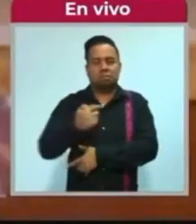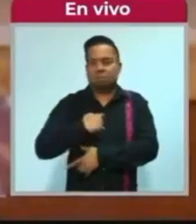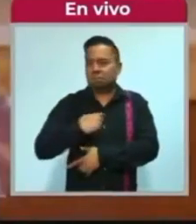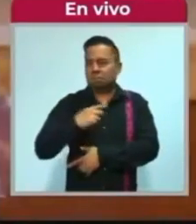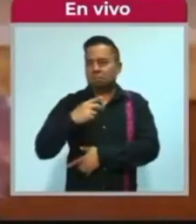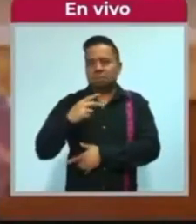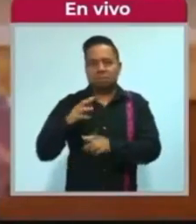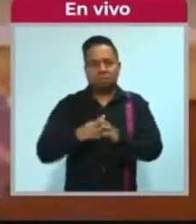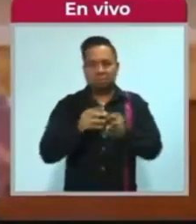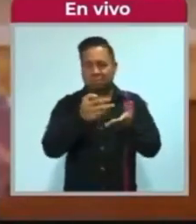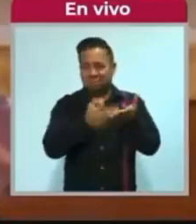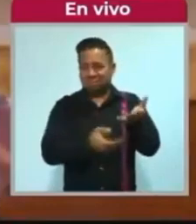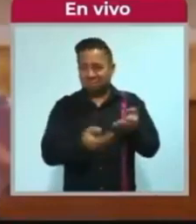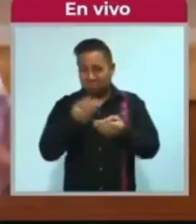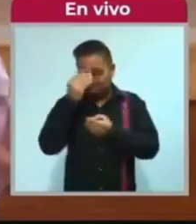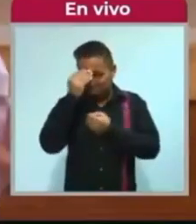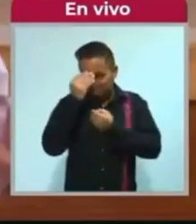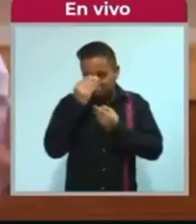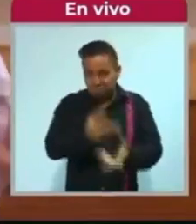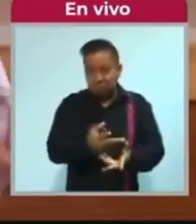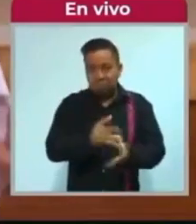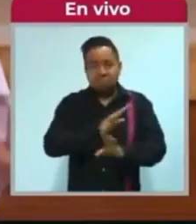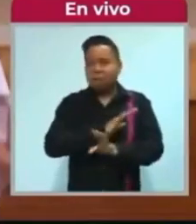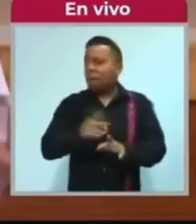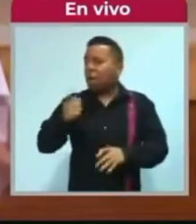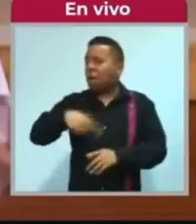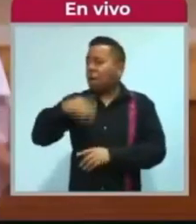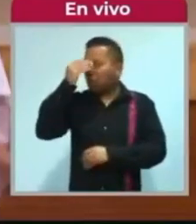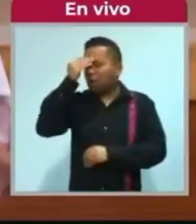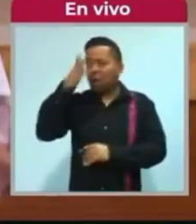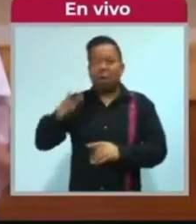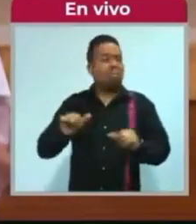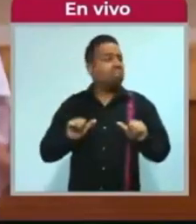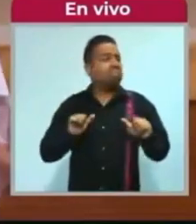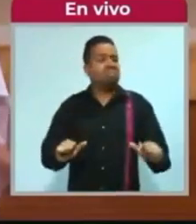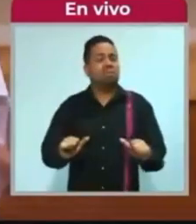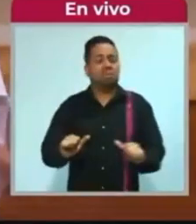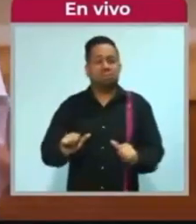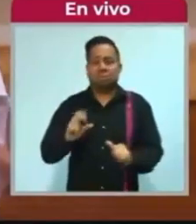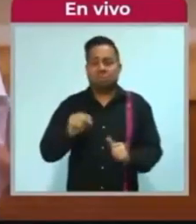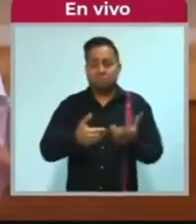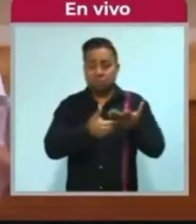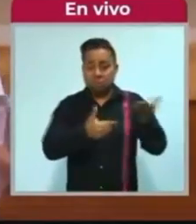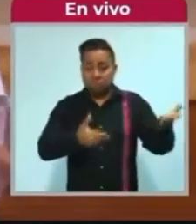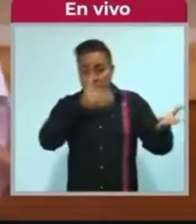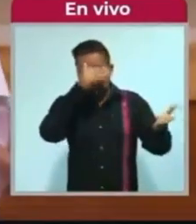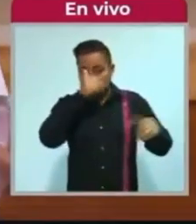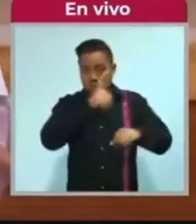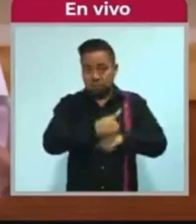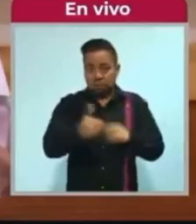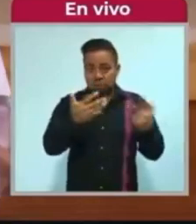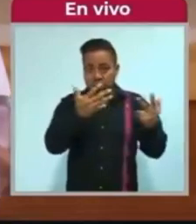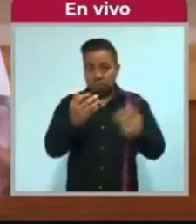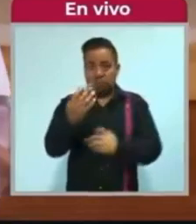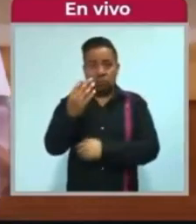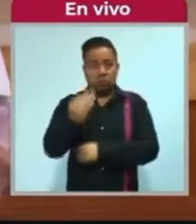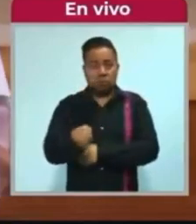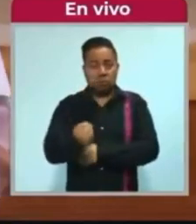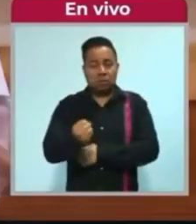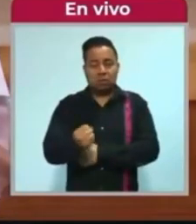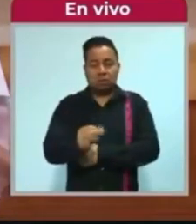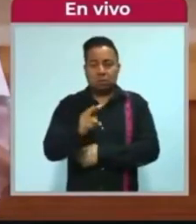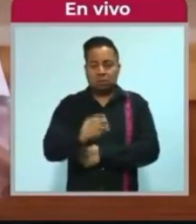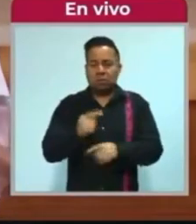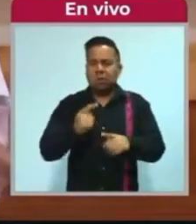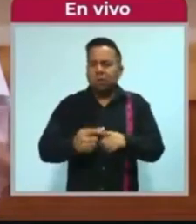puede dejar en el olvido del decreto 809. Hubo